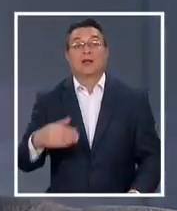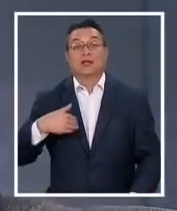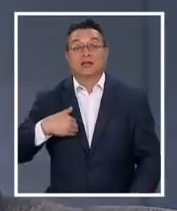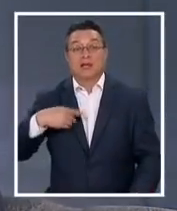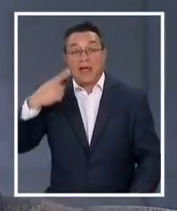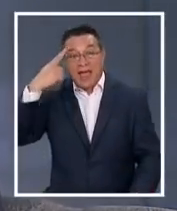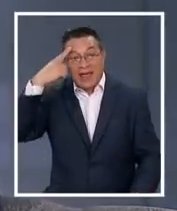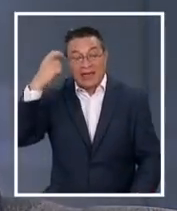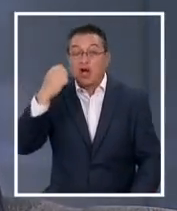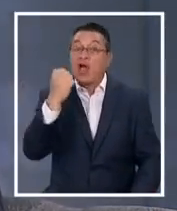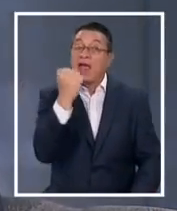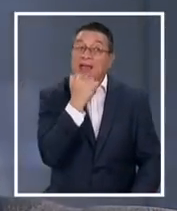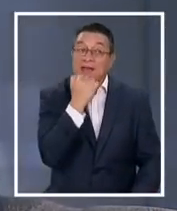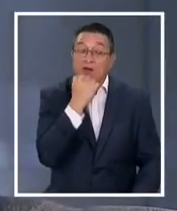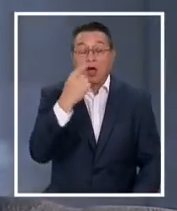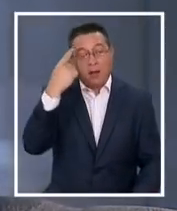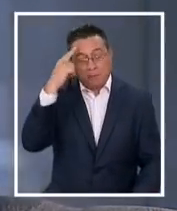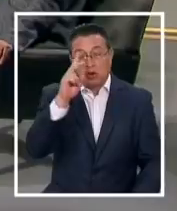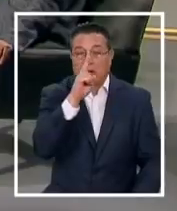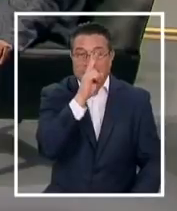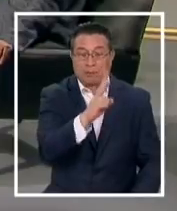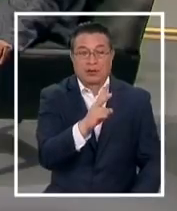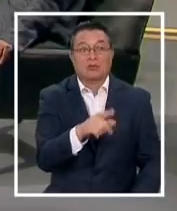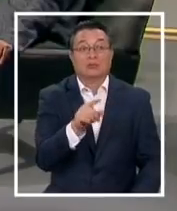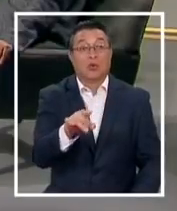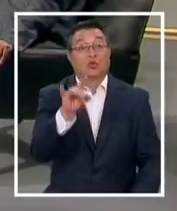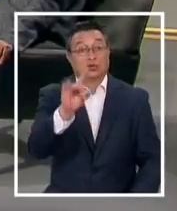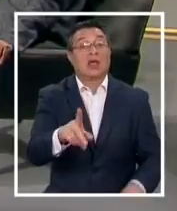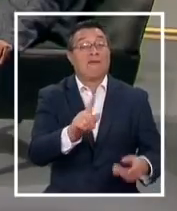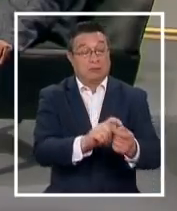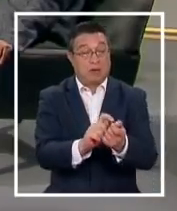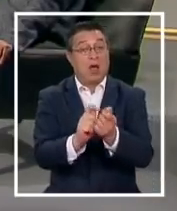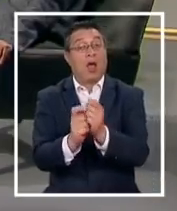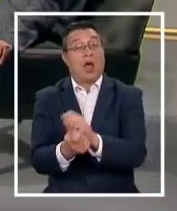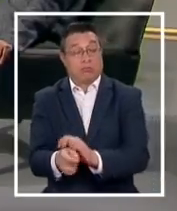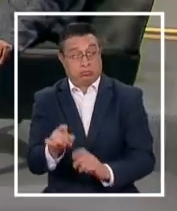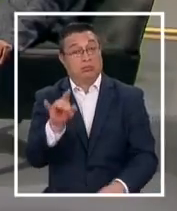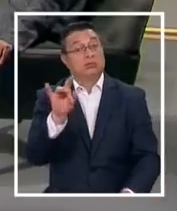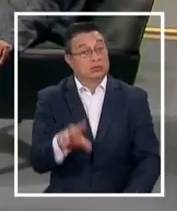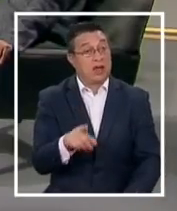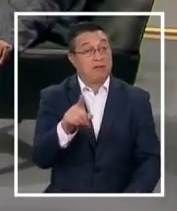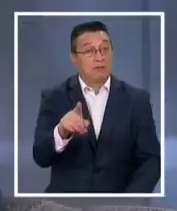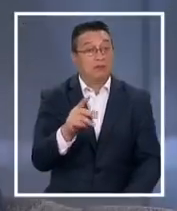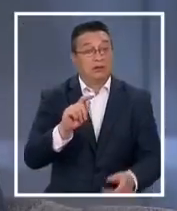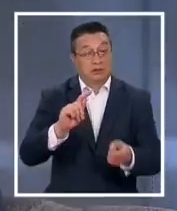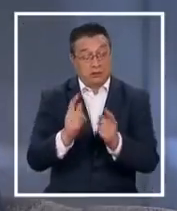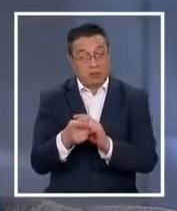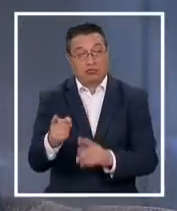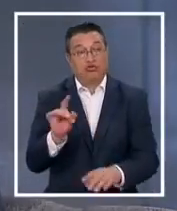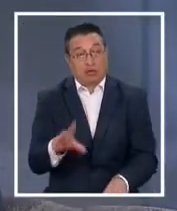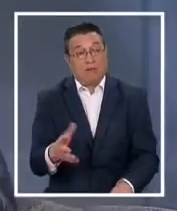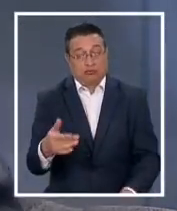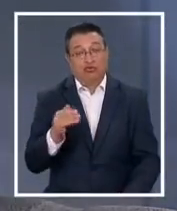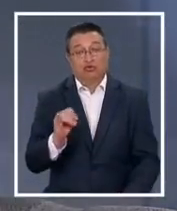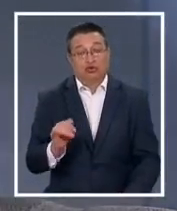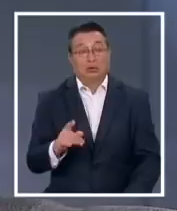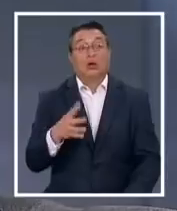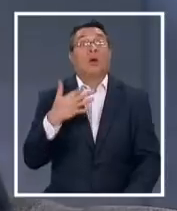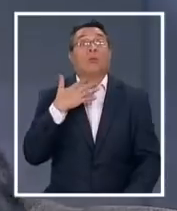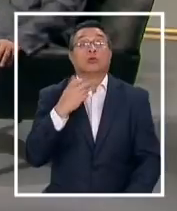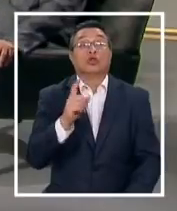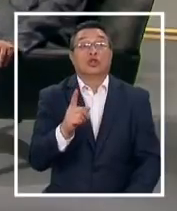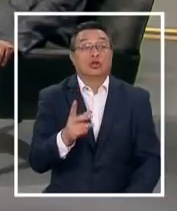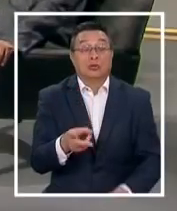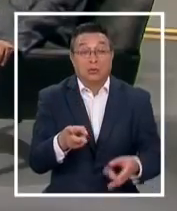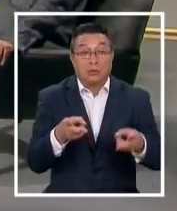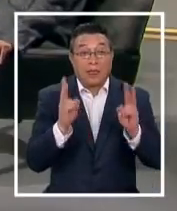Creo que es equivocada, pero la respeto. ¿Usted sabe de transición? Claro. ¿Sabe de cambiar de vereda? Sí, claro. ¿Por qué ella no tiene el derecho